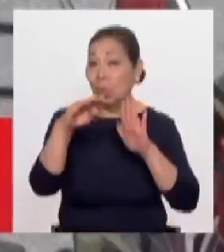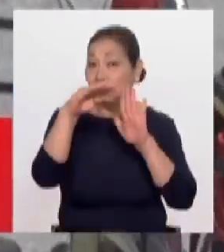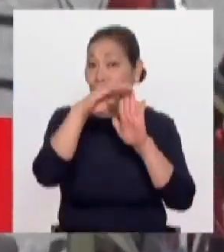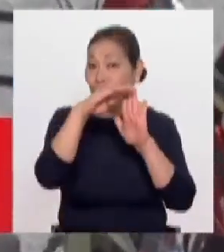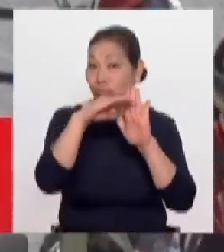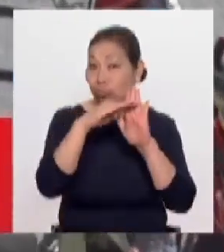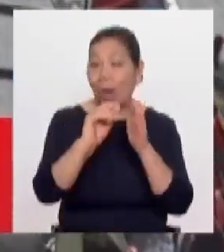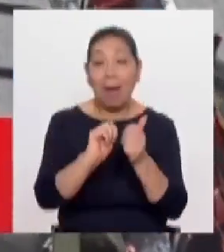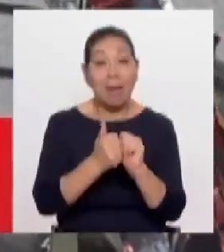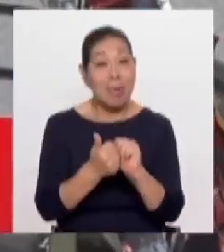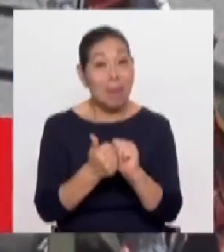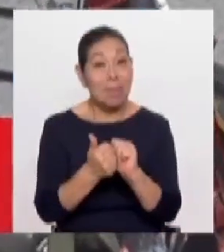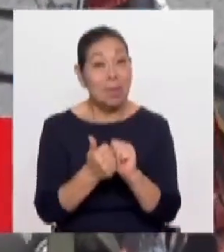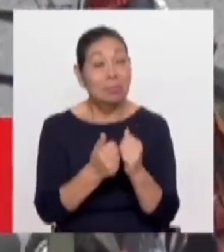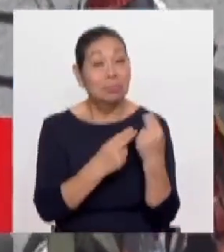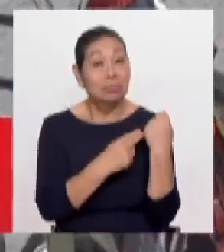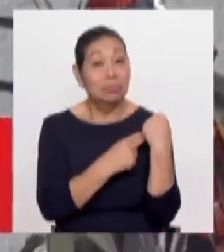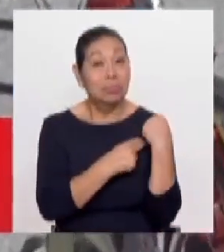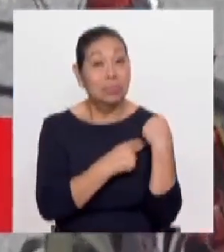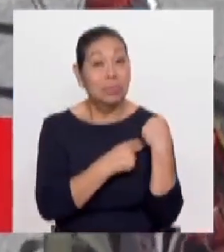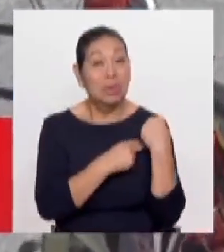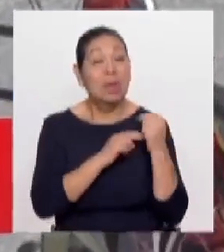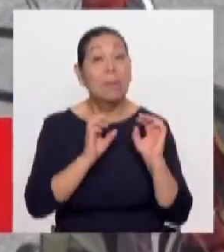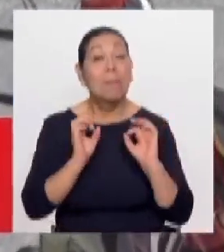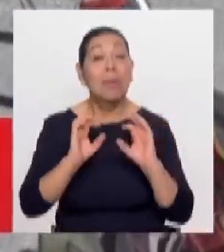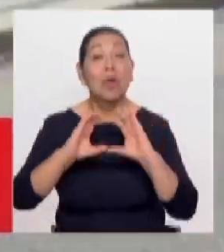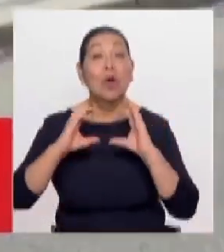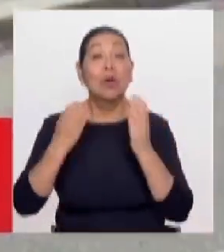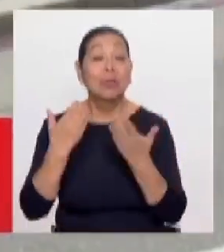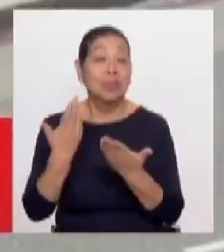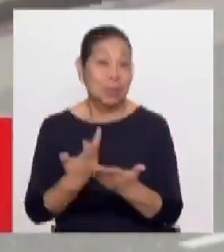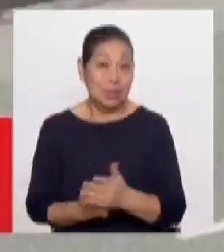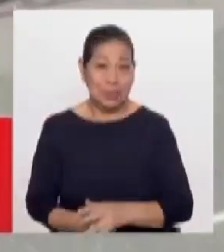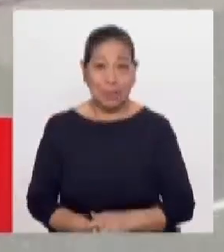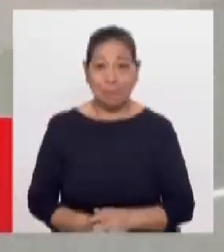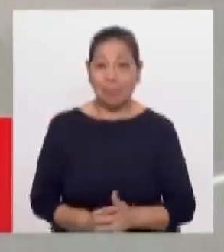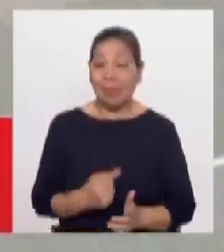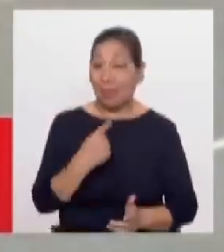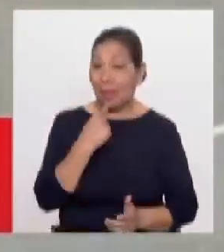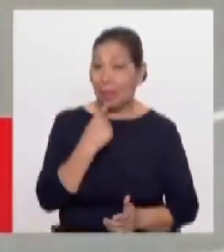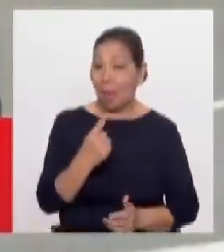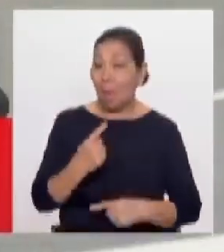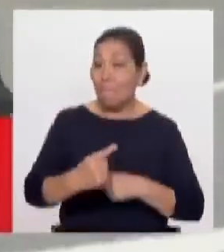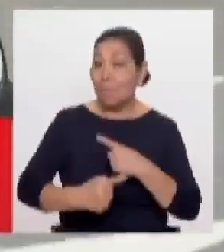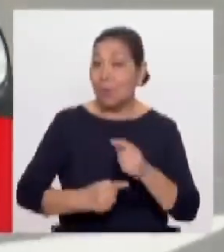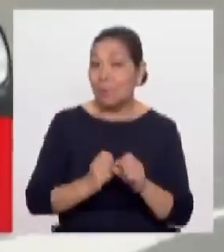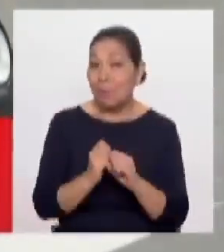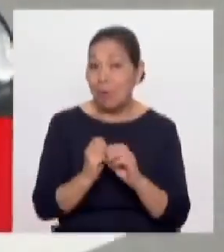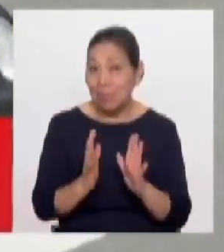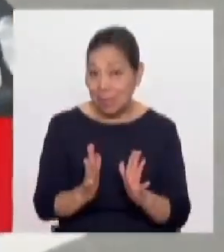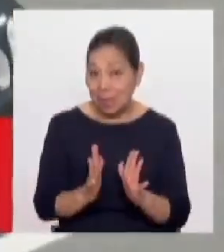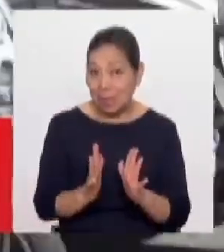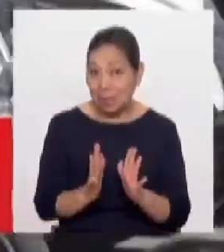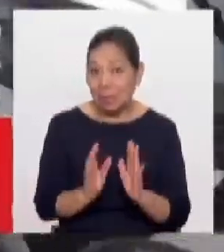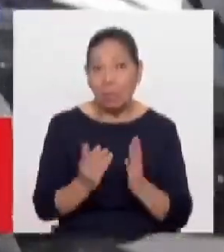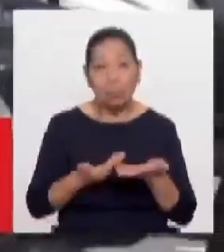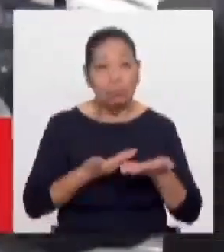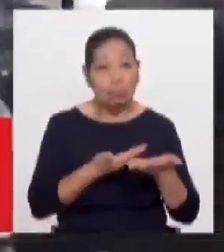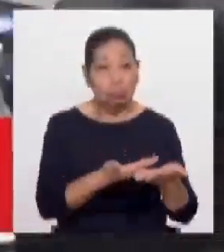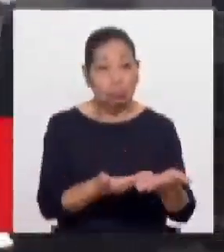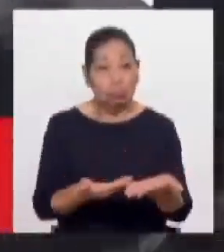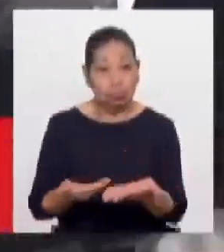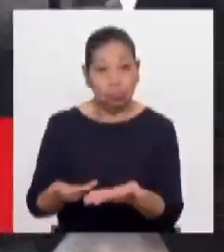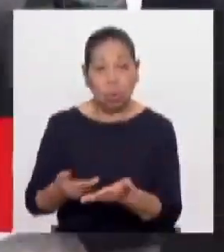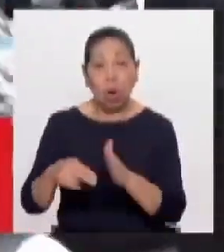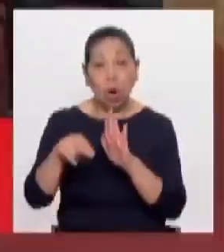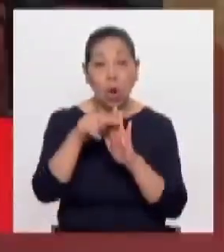cambios quedará en manos del Poder Legislativo. El mandatario dijo que en los próximos días les hará llegar el